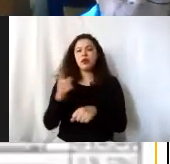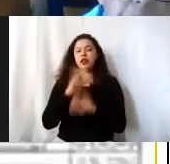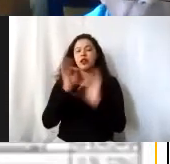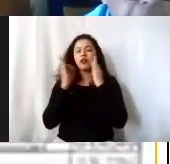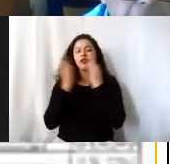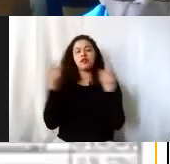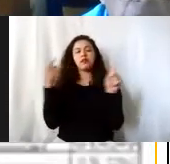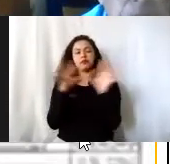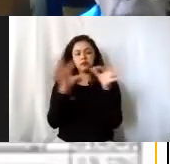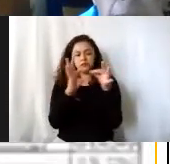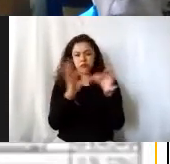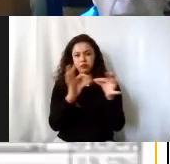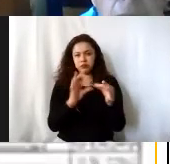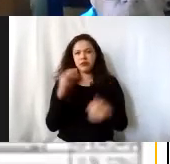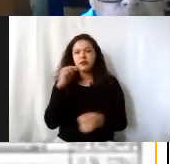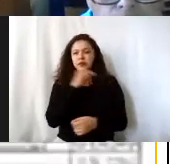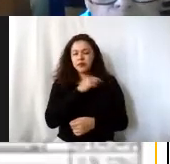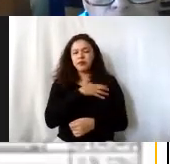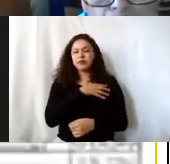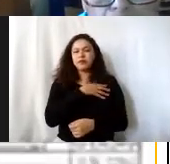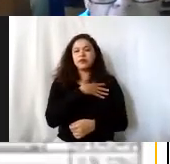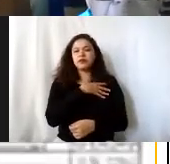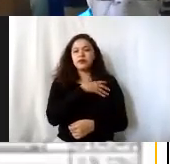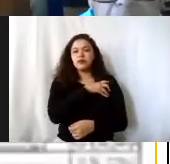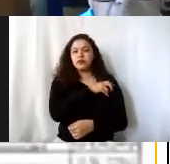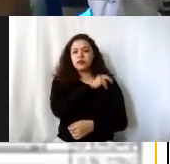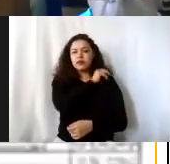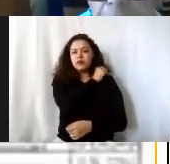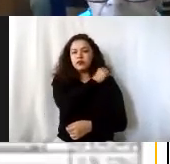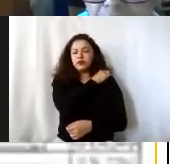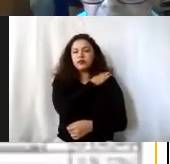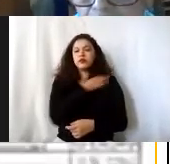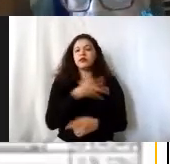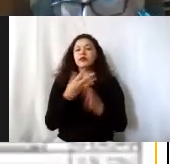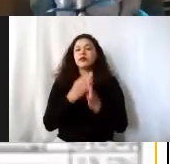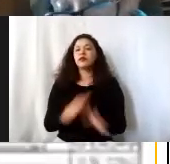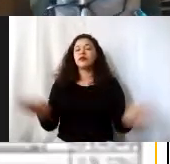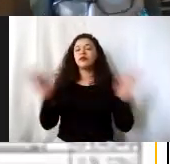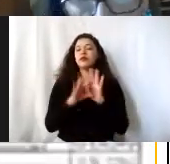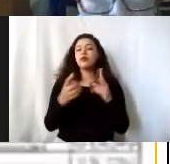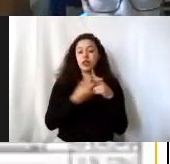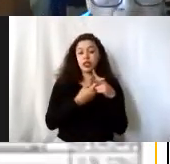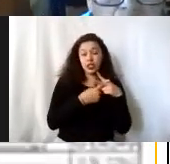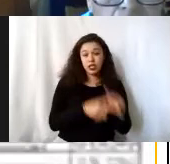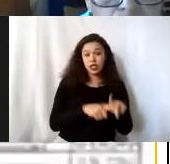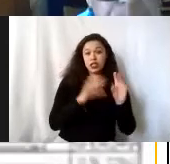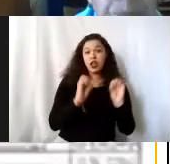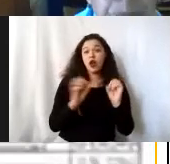pues debe de tenerlo. Algo muy importante, que ya sea que pueda estar al inicio o